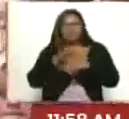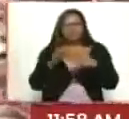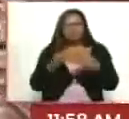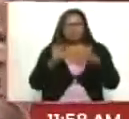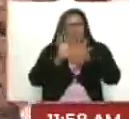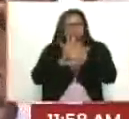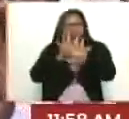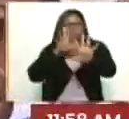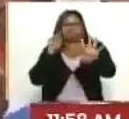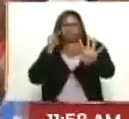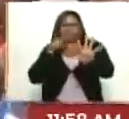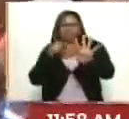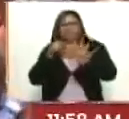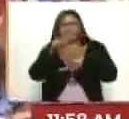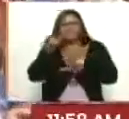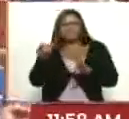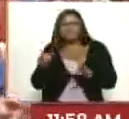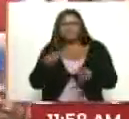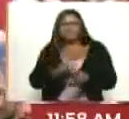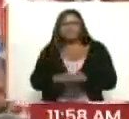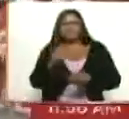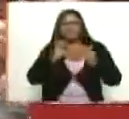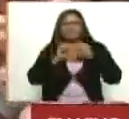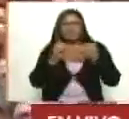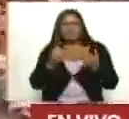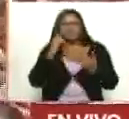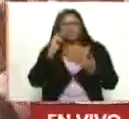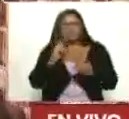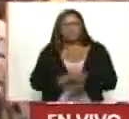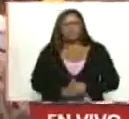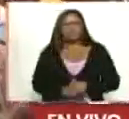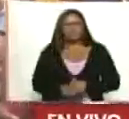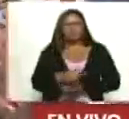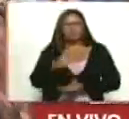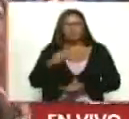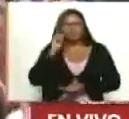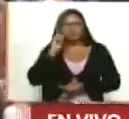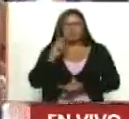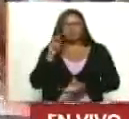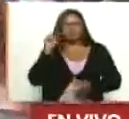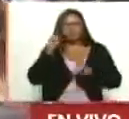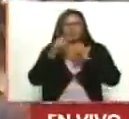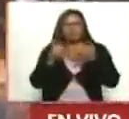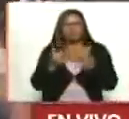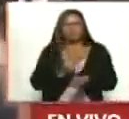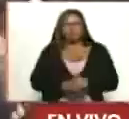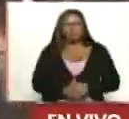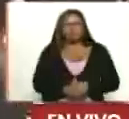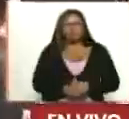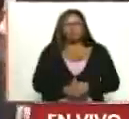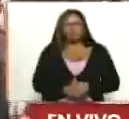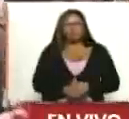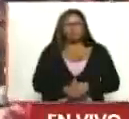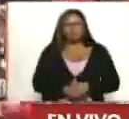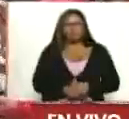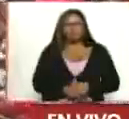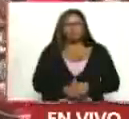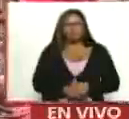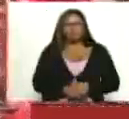marea roja, rojita, esta marea que hoy se ha concentrado en la carrera 1 de Calabozo,